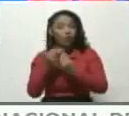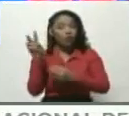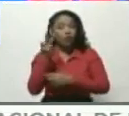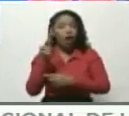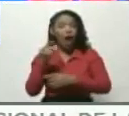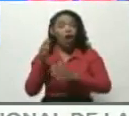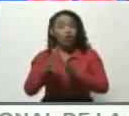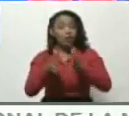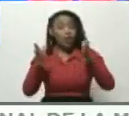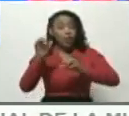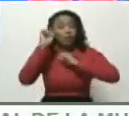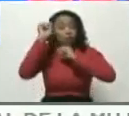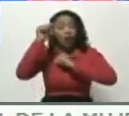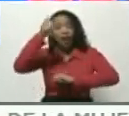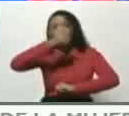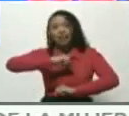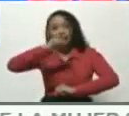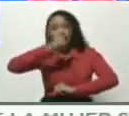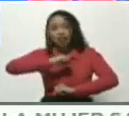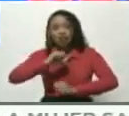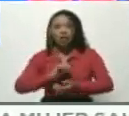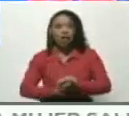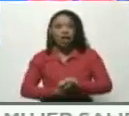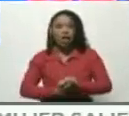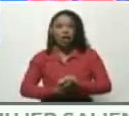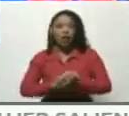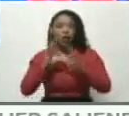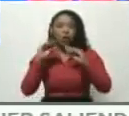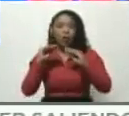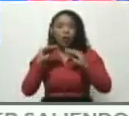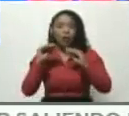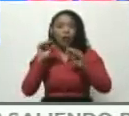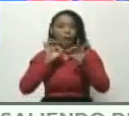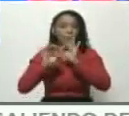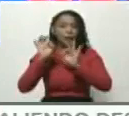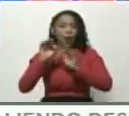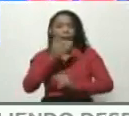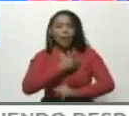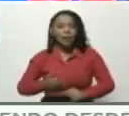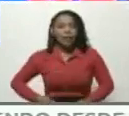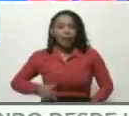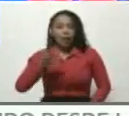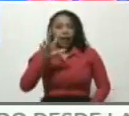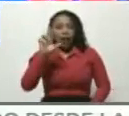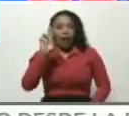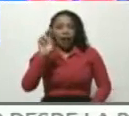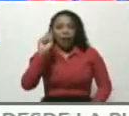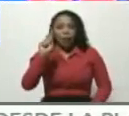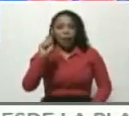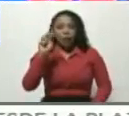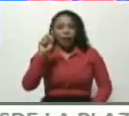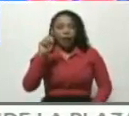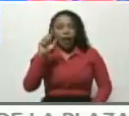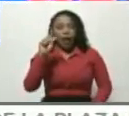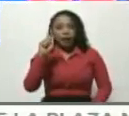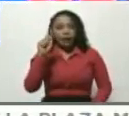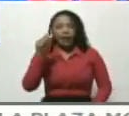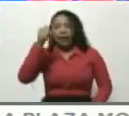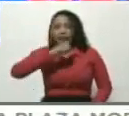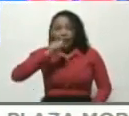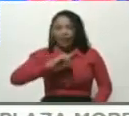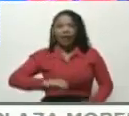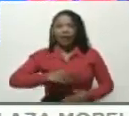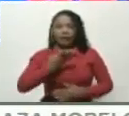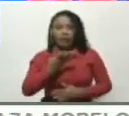triunfos, la resistencia, lo que nos hablaba el presidente de las 3R.net. Resistir,